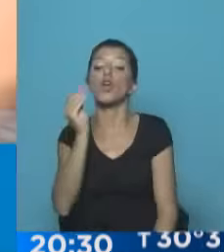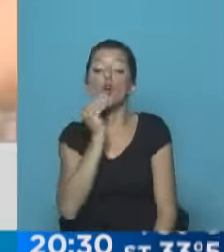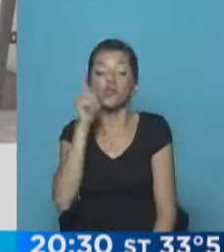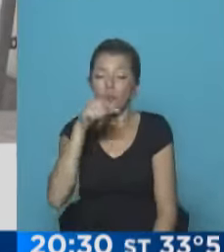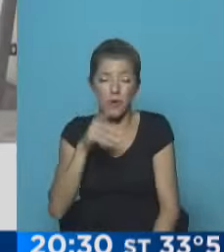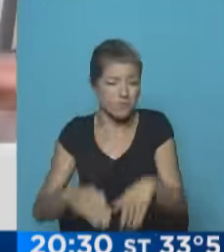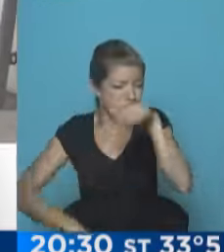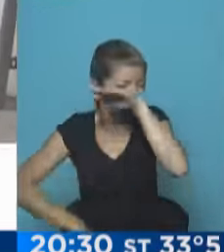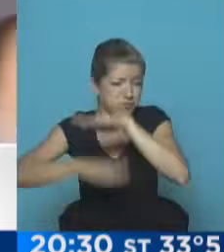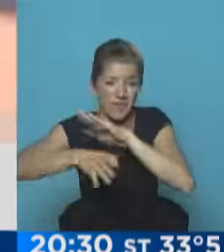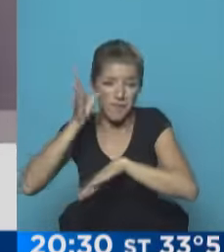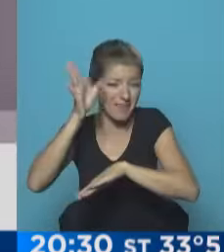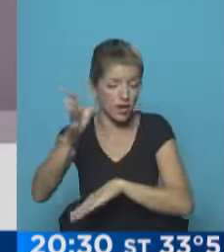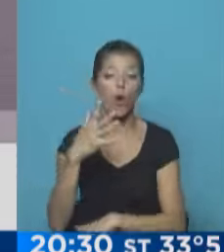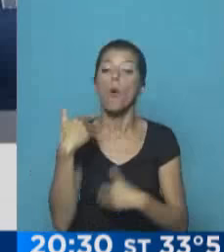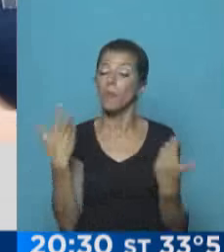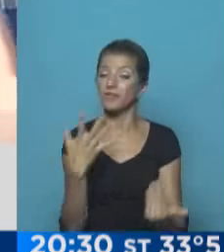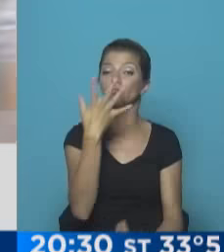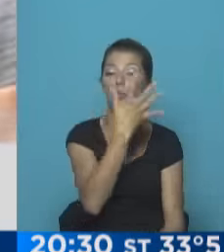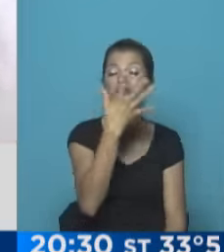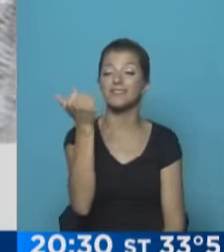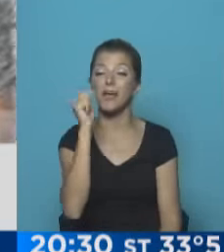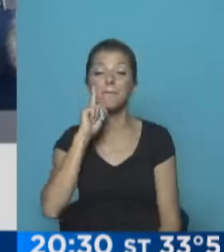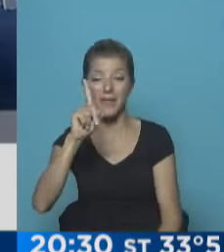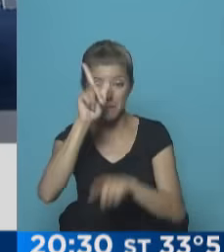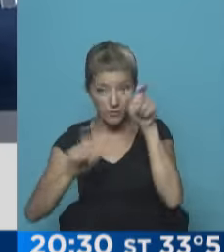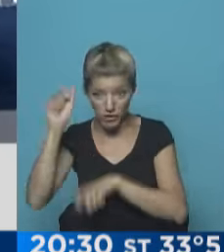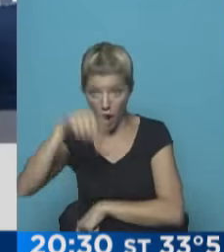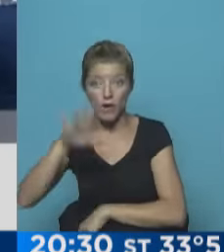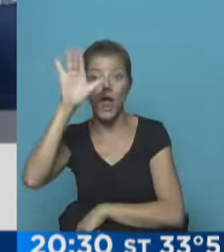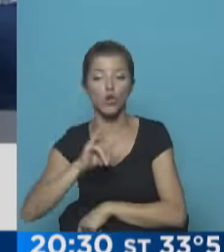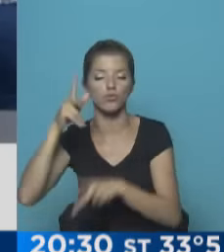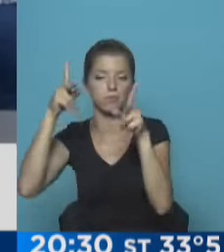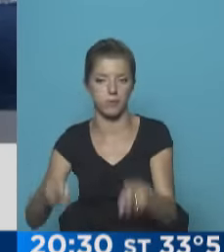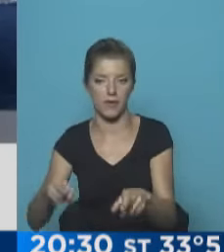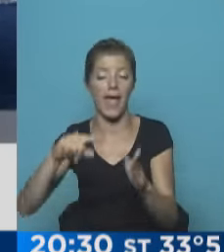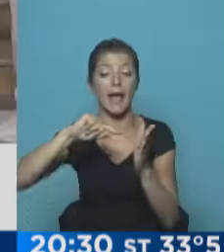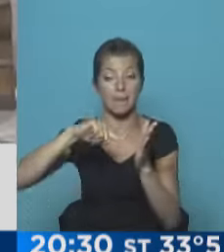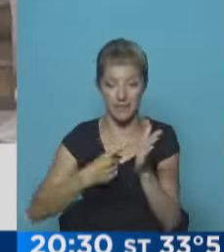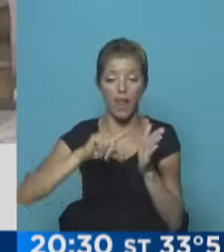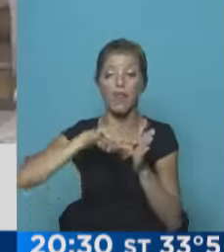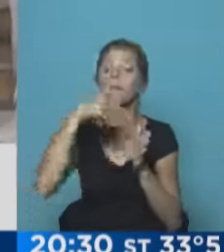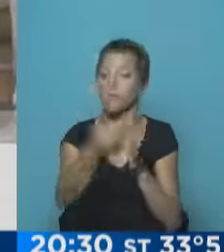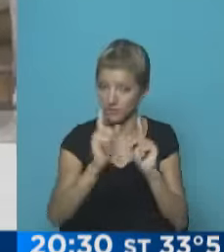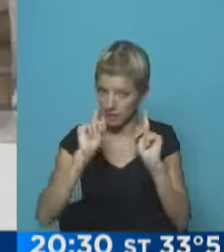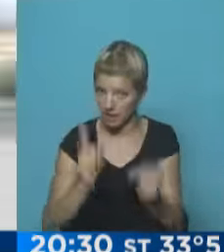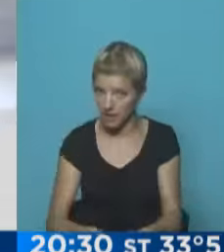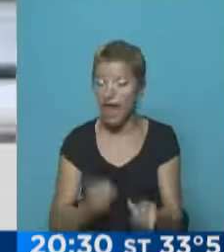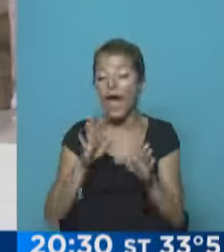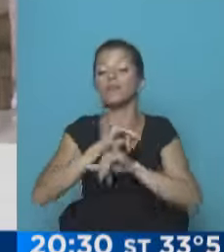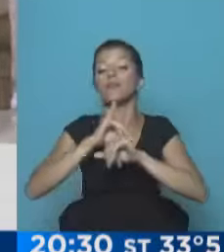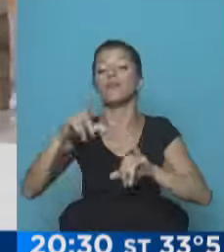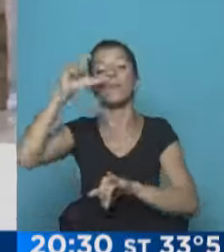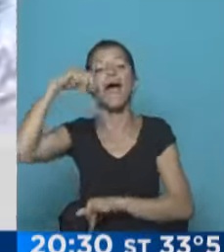por eso 56.000 usuarios de Edenor y Edesur están sin energía eléctrica en la capital federal y en el conurbano, de acuerdo a los datos del Ente